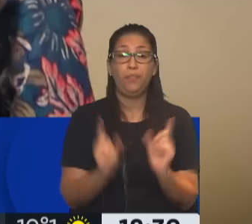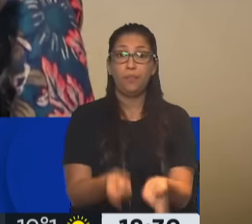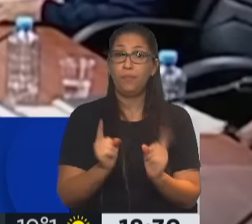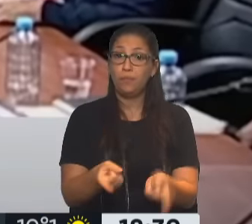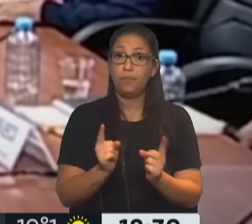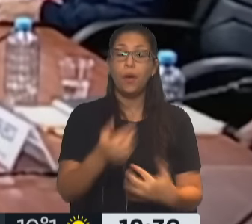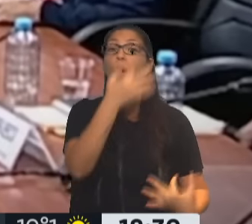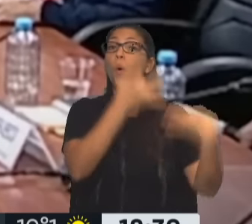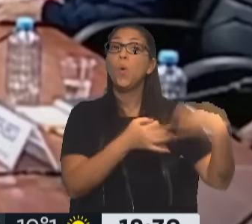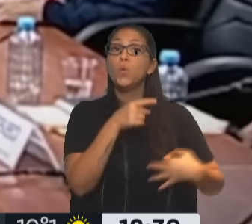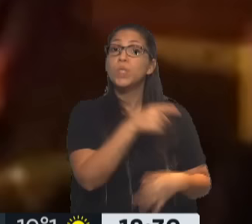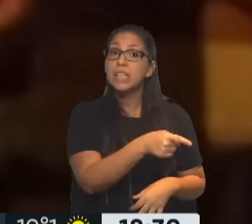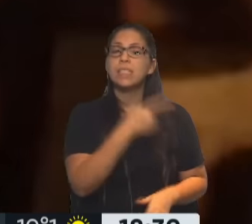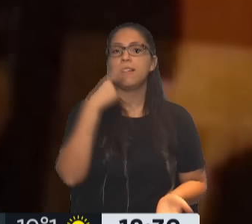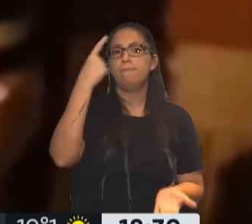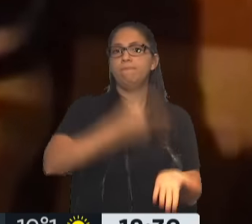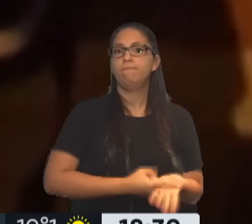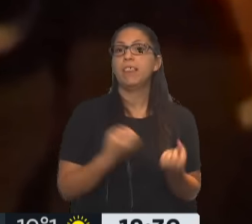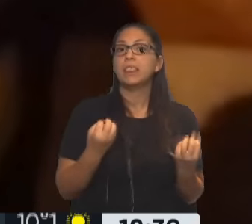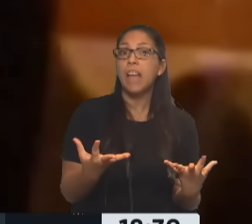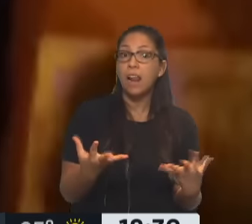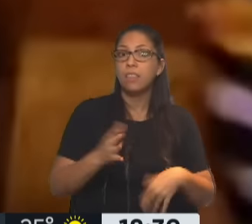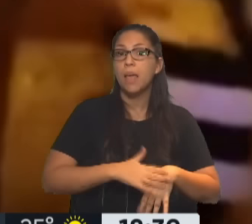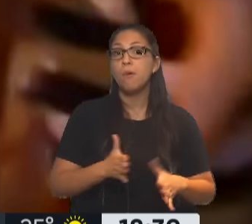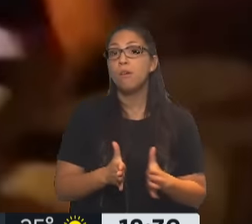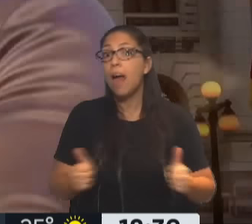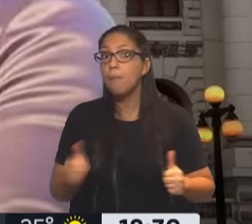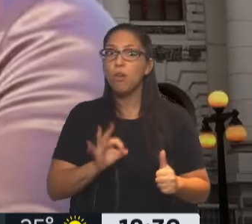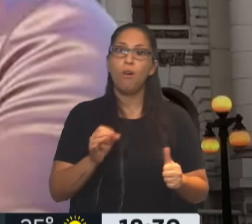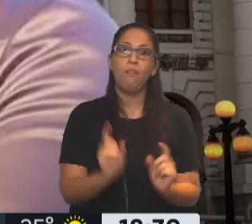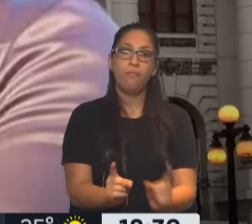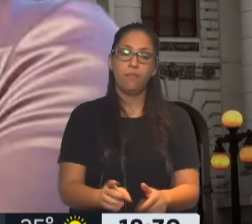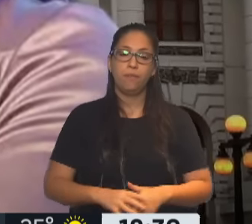la justicia la que decida si se aceleran los tiempos.